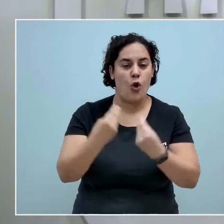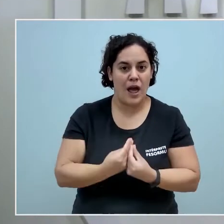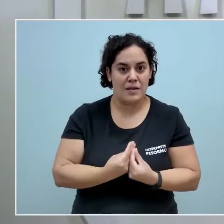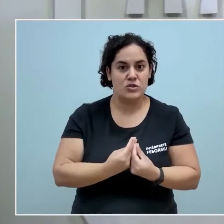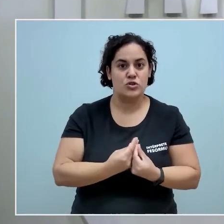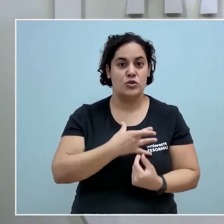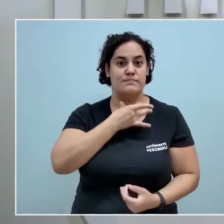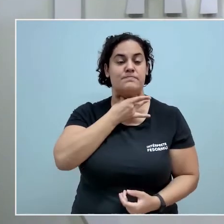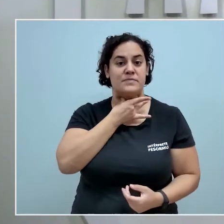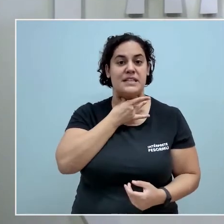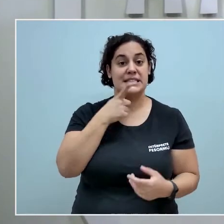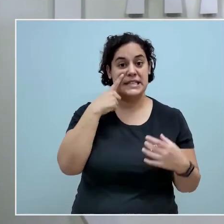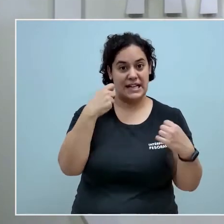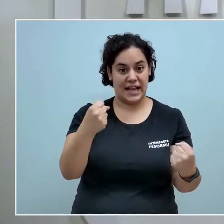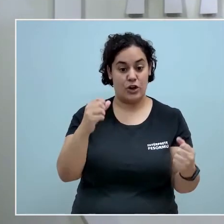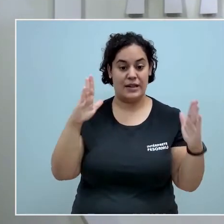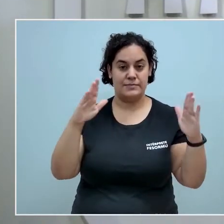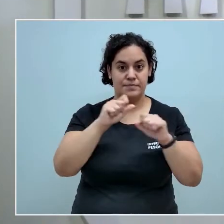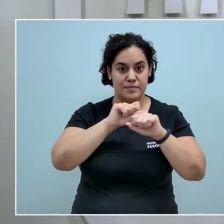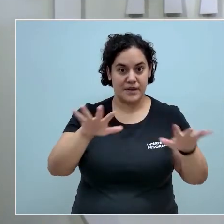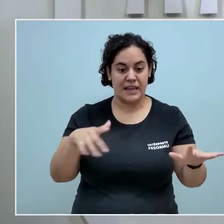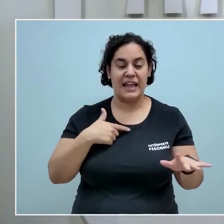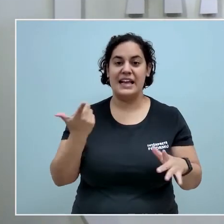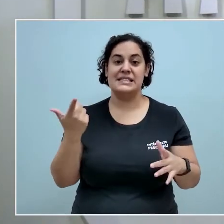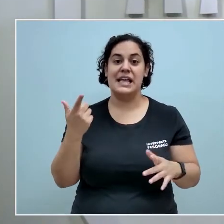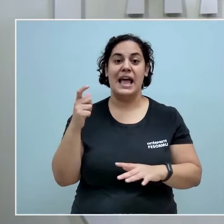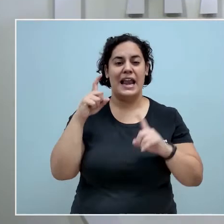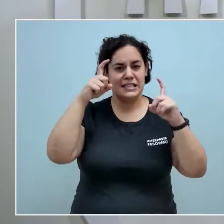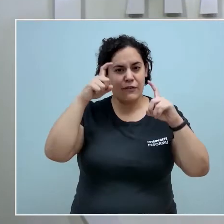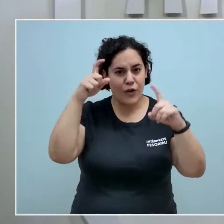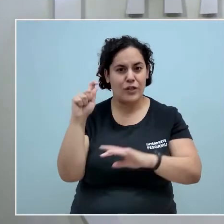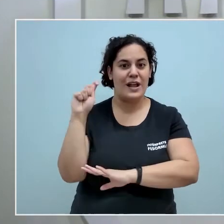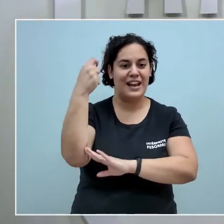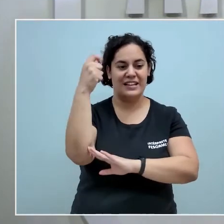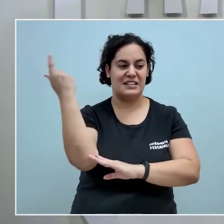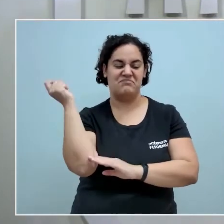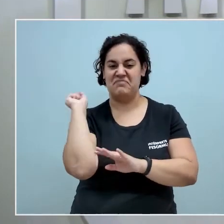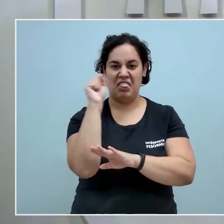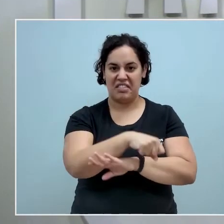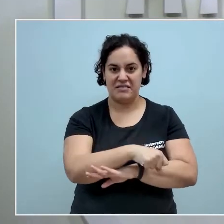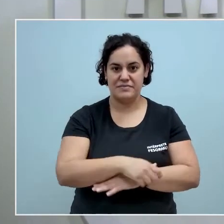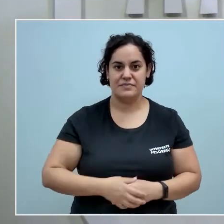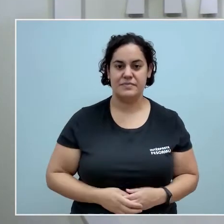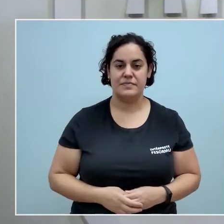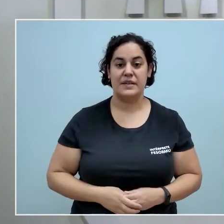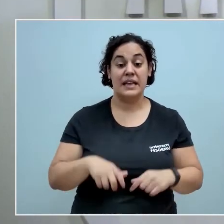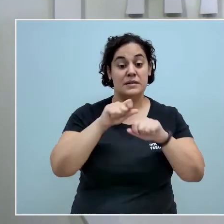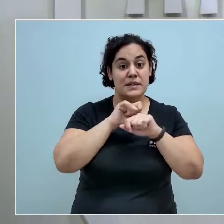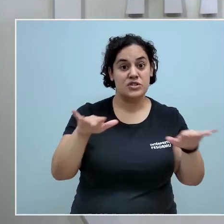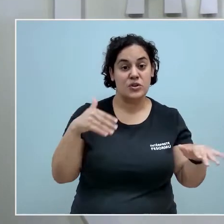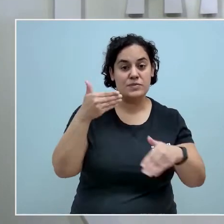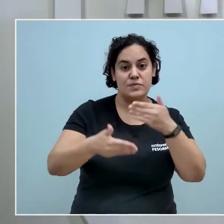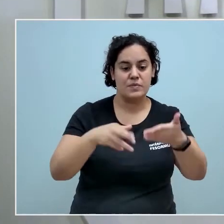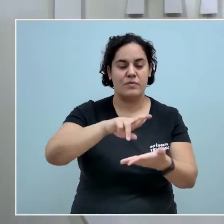durante la crisis y desprecia el esfuerzo y el éxito en la contención del virus. Que la expansión de la epidemia en